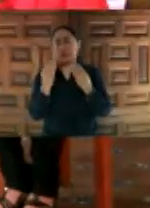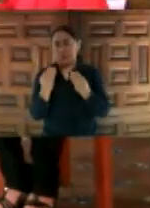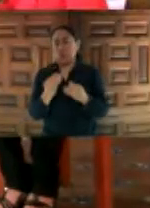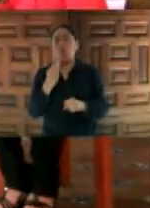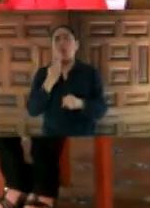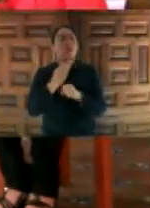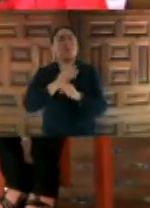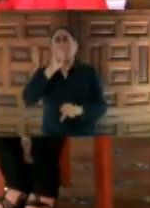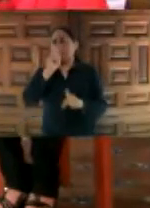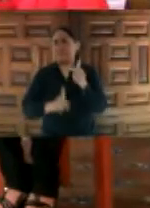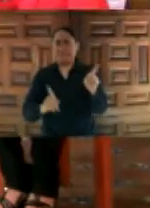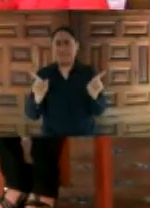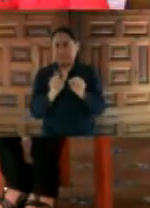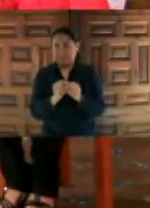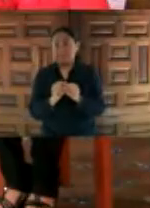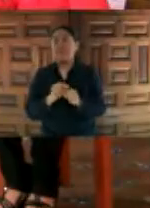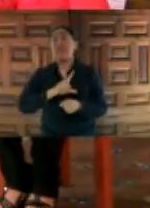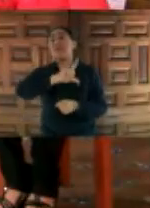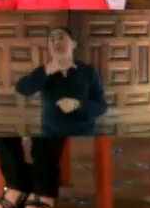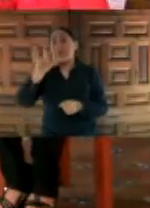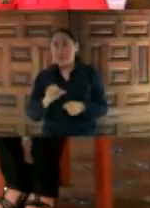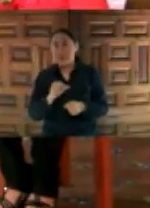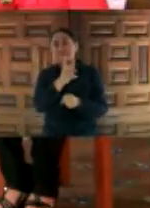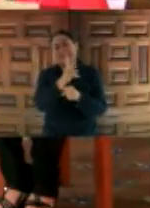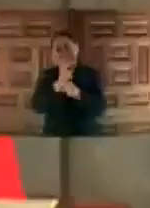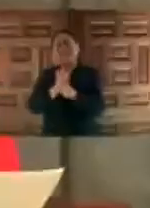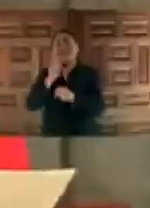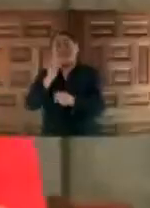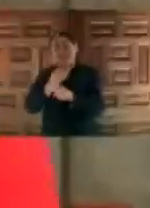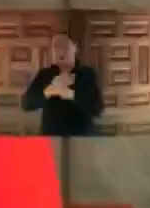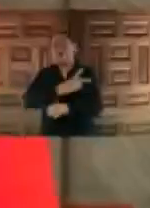entrar un receso pequeño y los invitamos a la parte 2